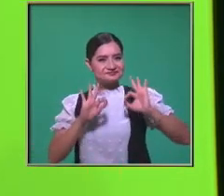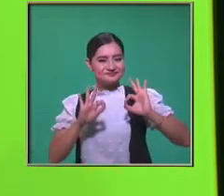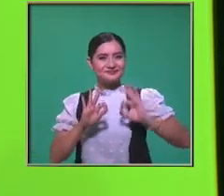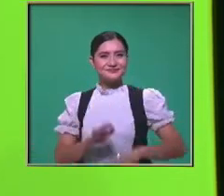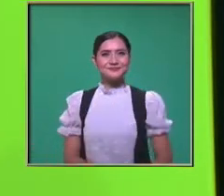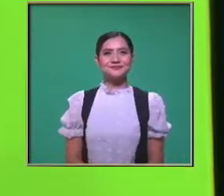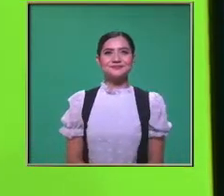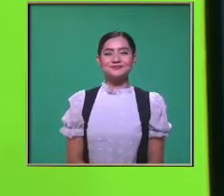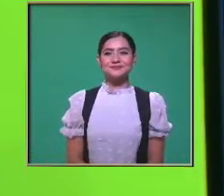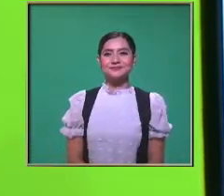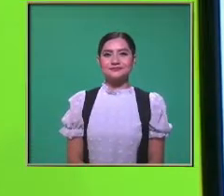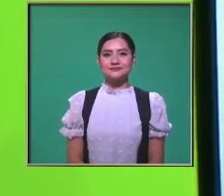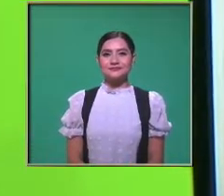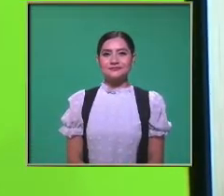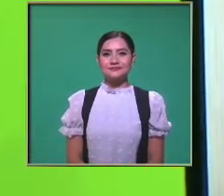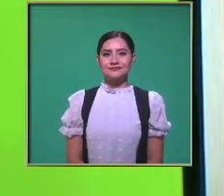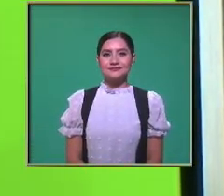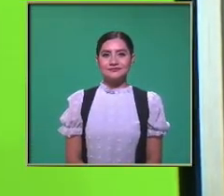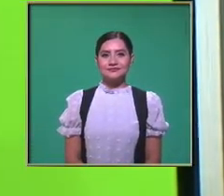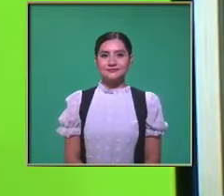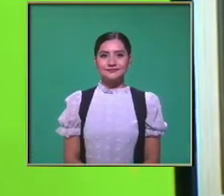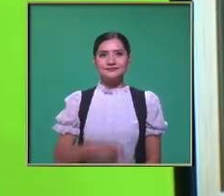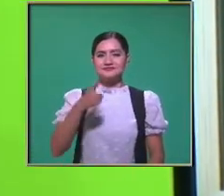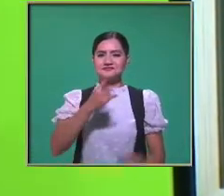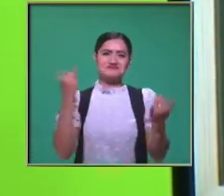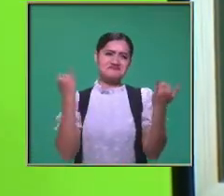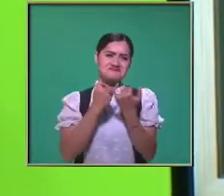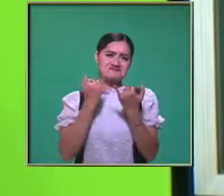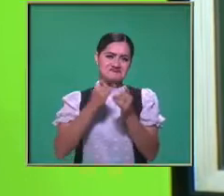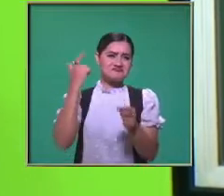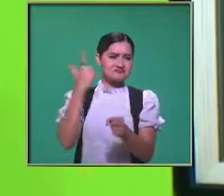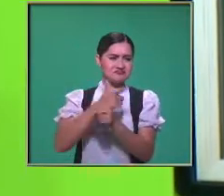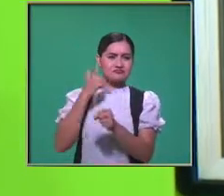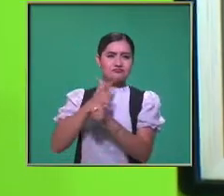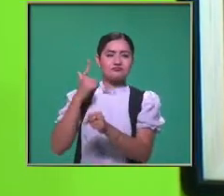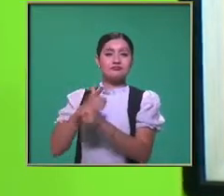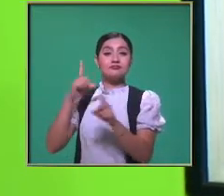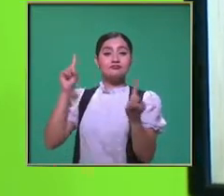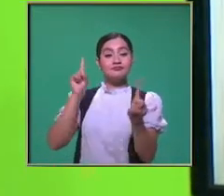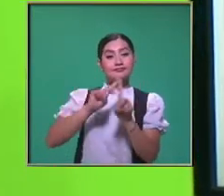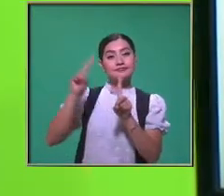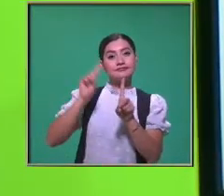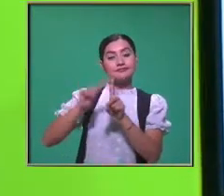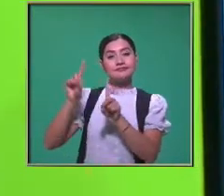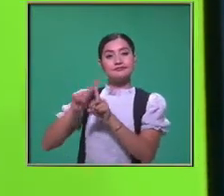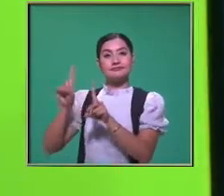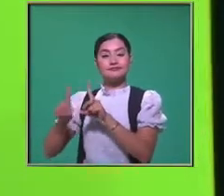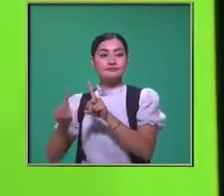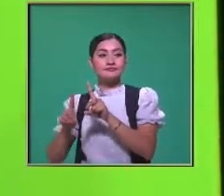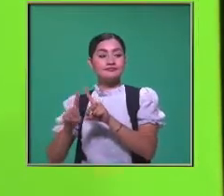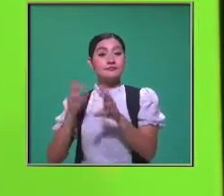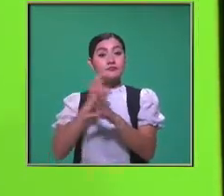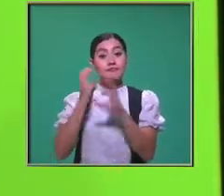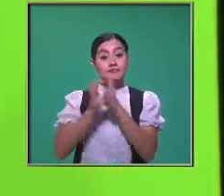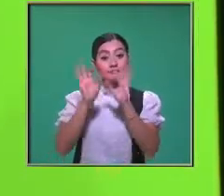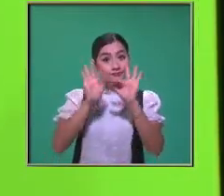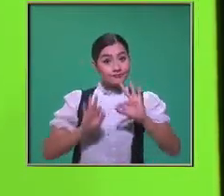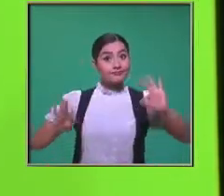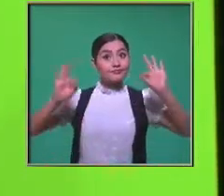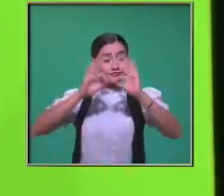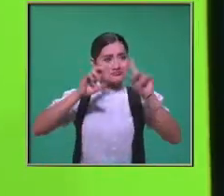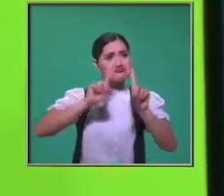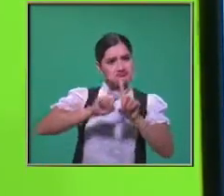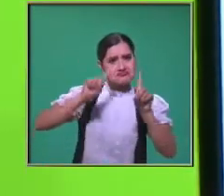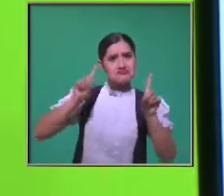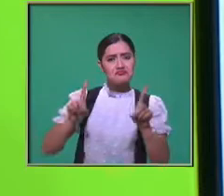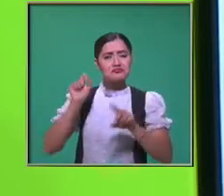las plumas. Ellos también buscaban ahí, pues el provocar un efecto en ella soplando. Así